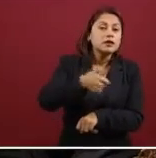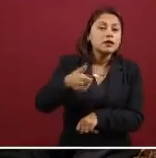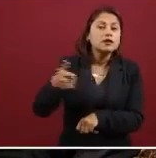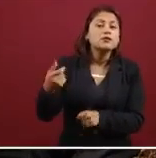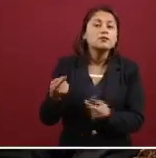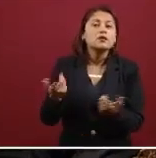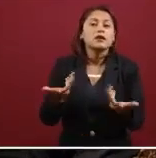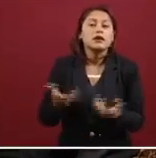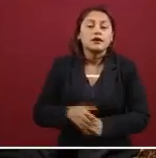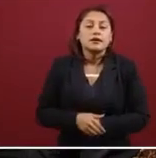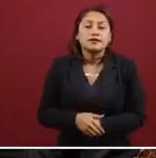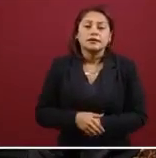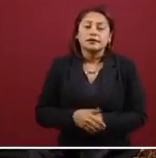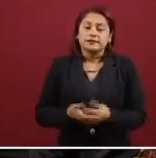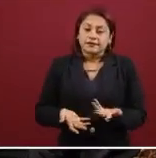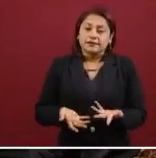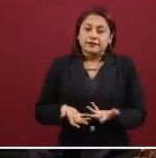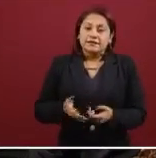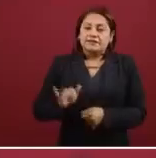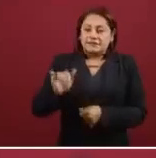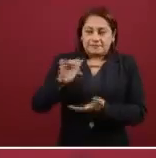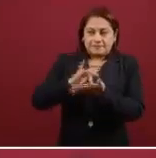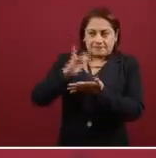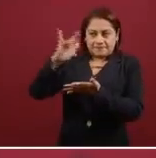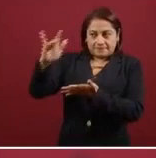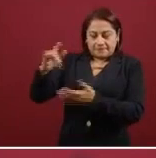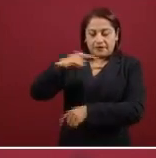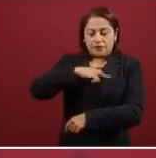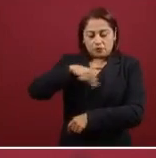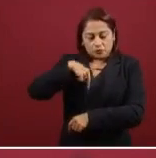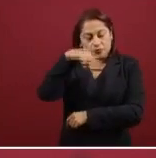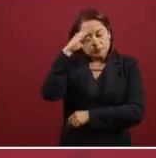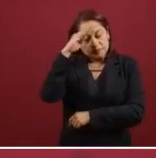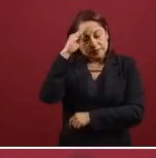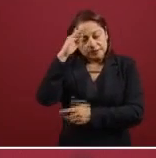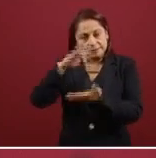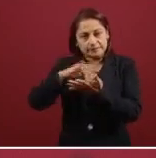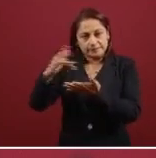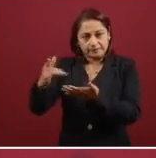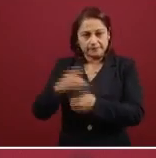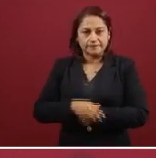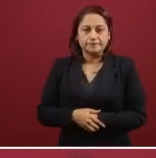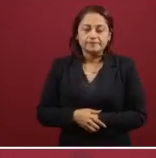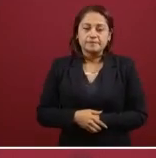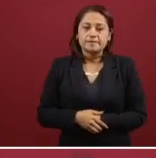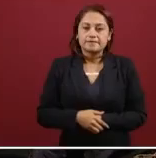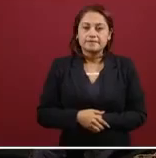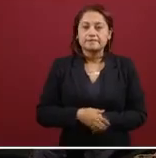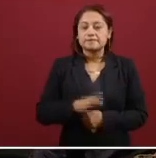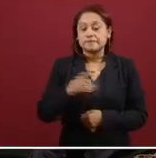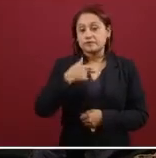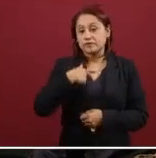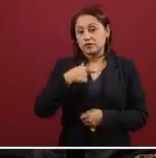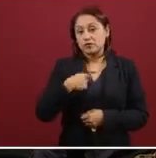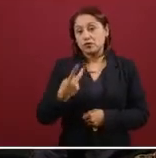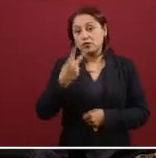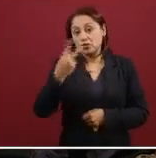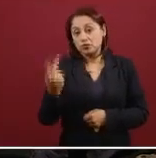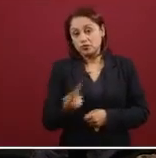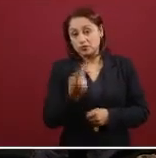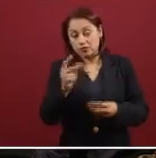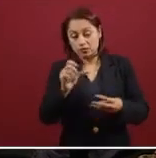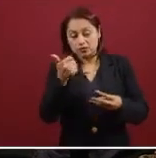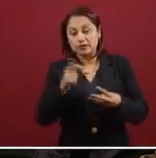definimos. Nos los dejas de tarea. Sí, tengo otras dos preguntas, señor presidente, pero son de otro tema. Y viene